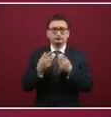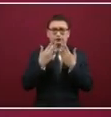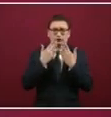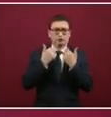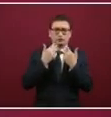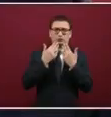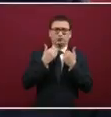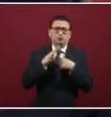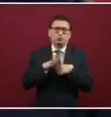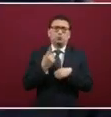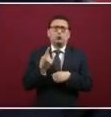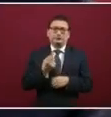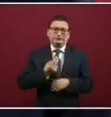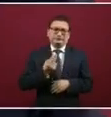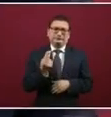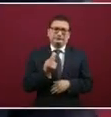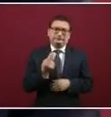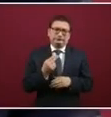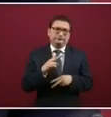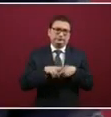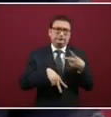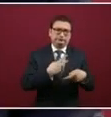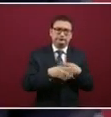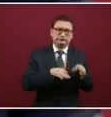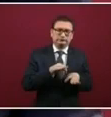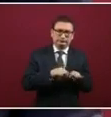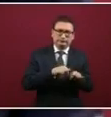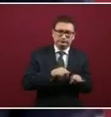por la necesidad de ir a trabajar.